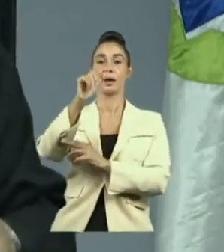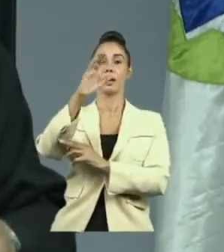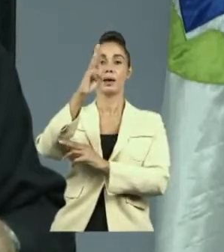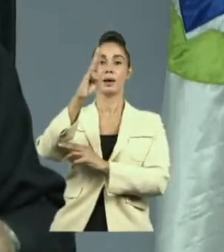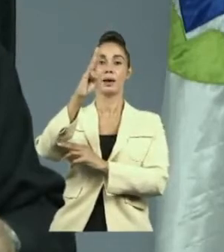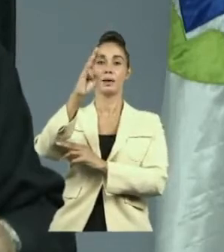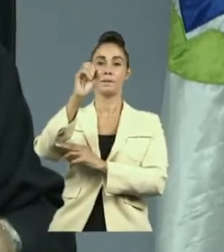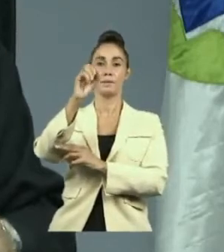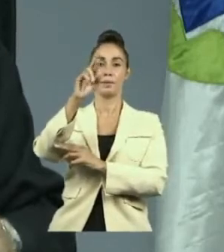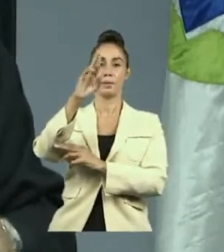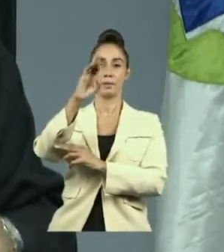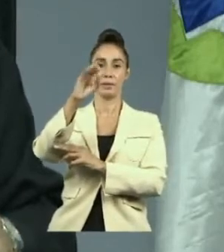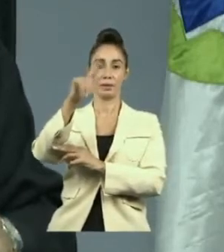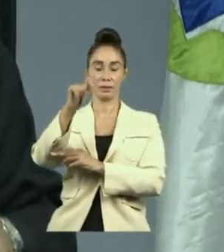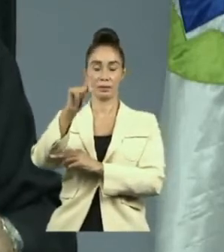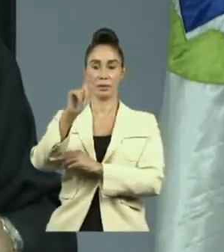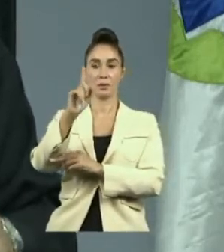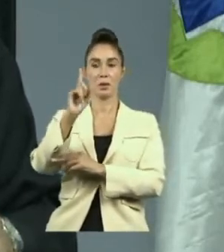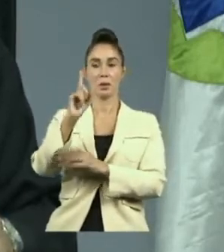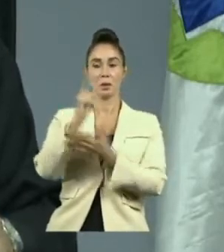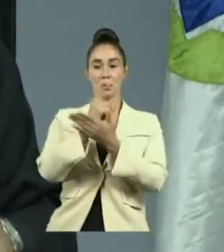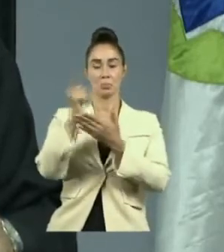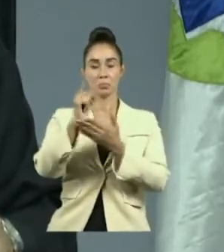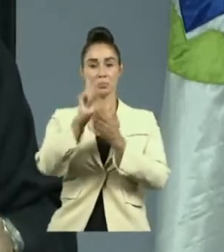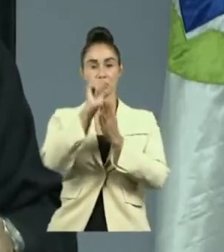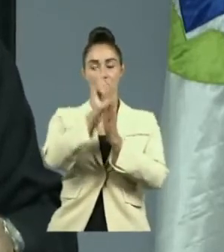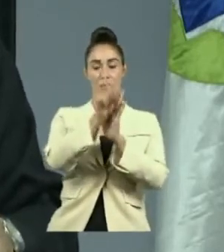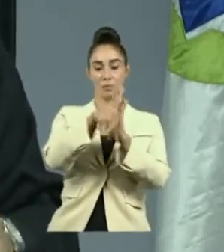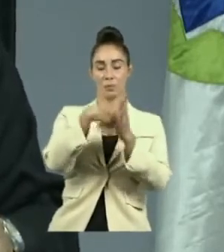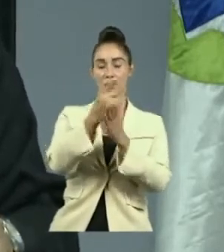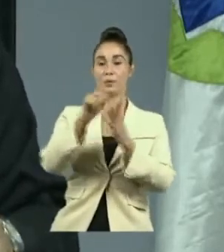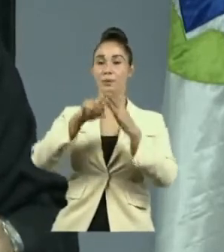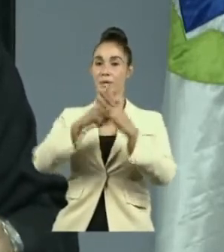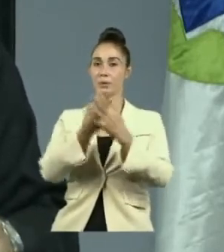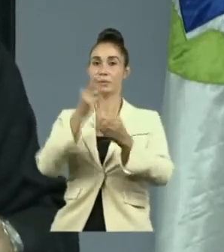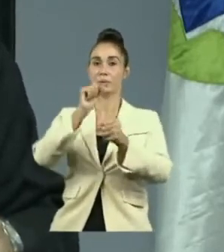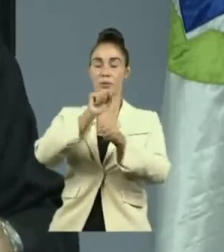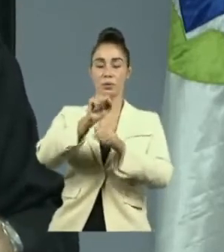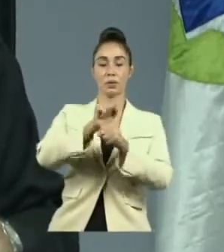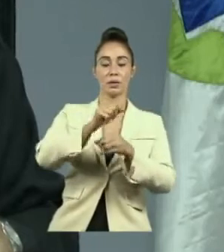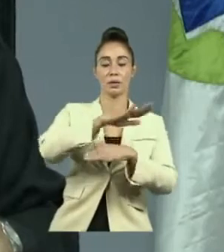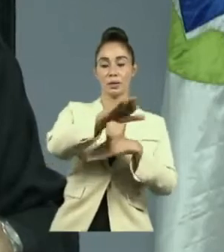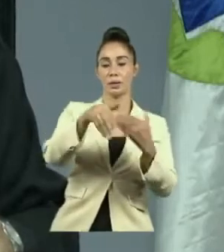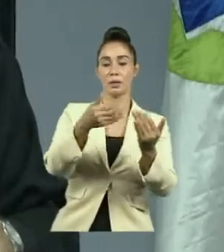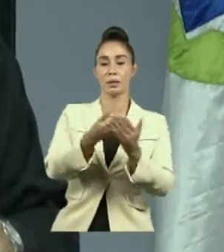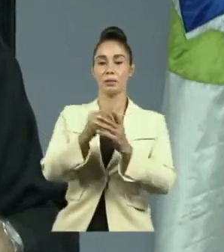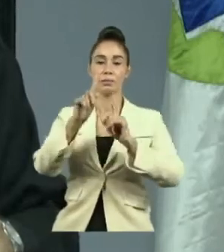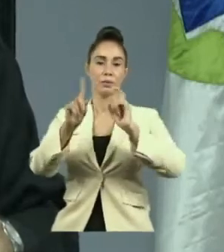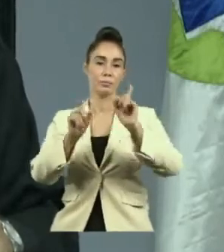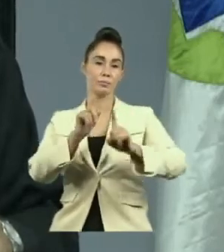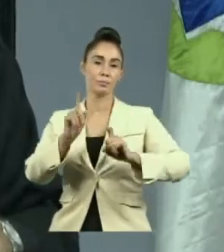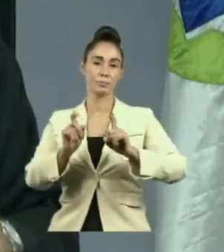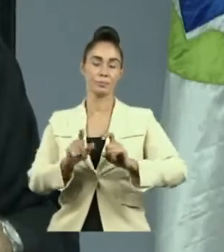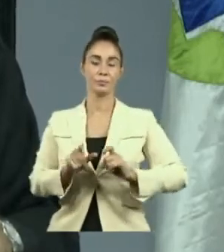estarán iniciando el operativo de la encuesta